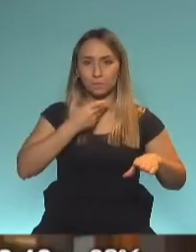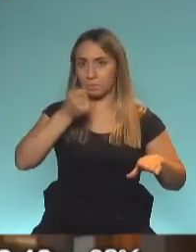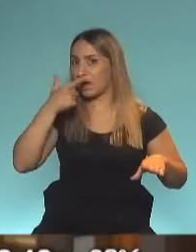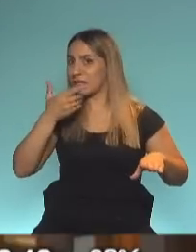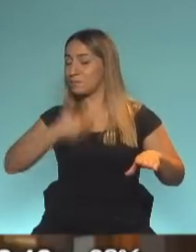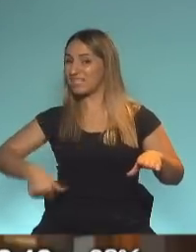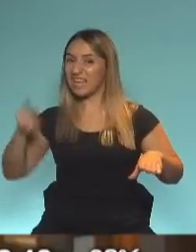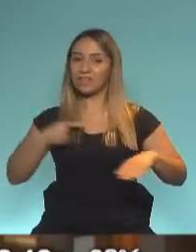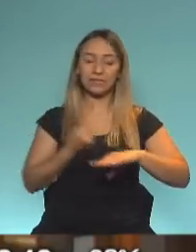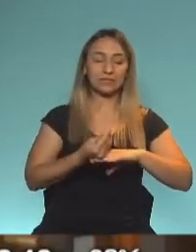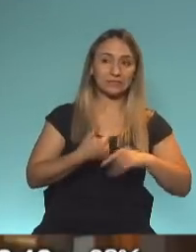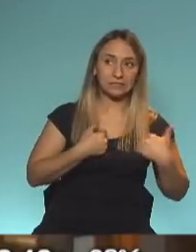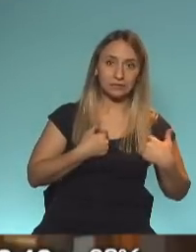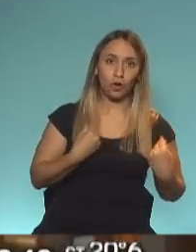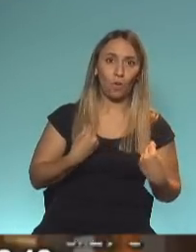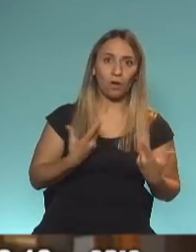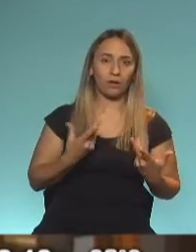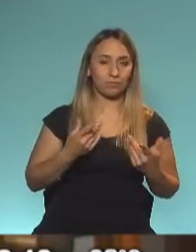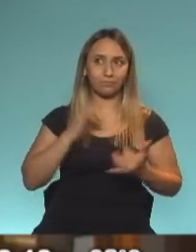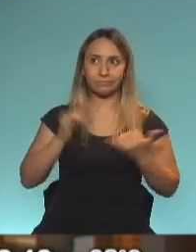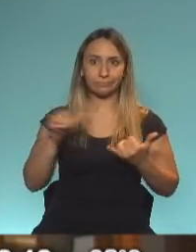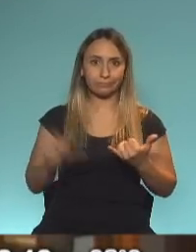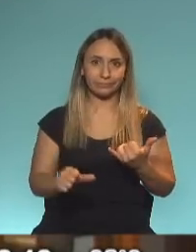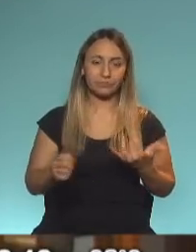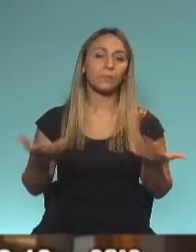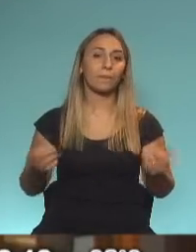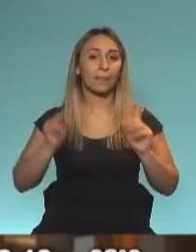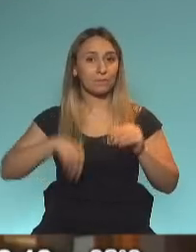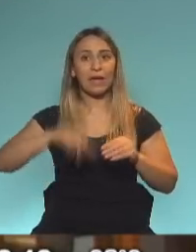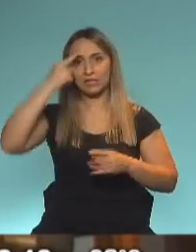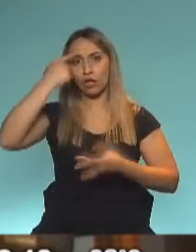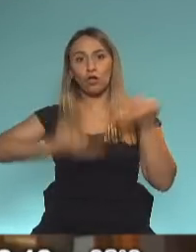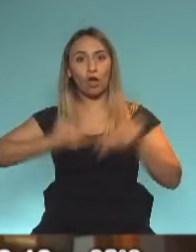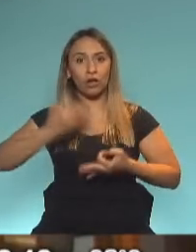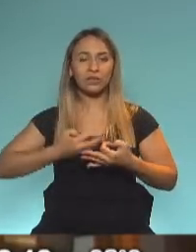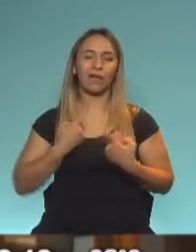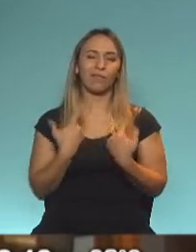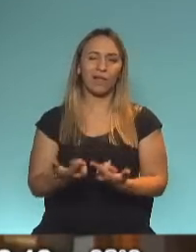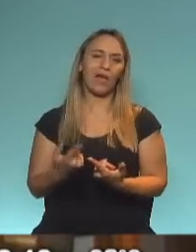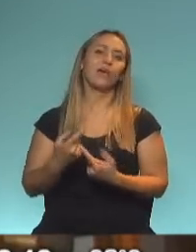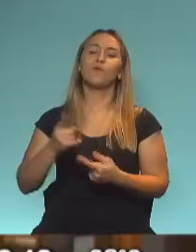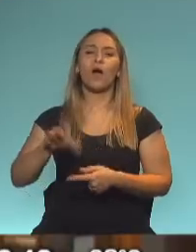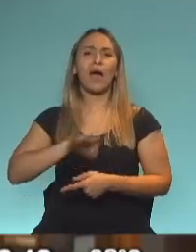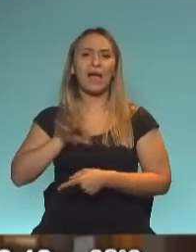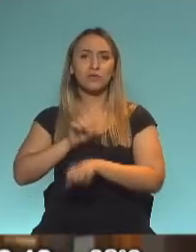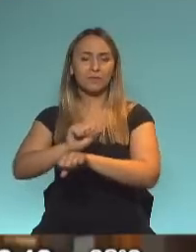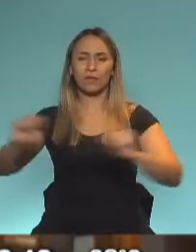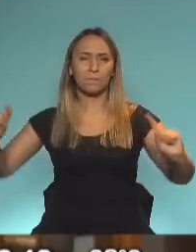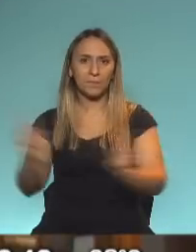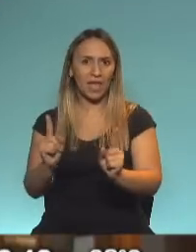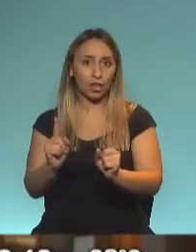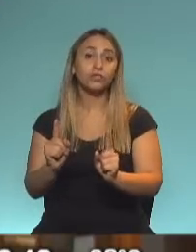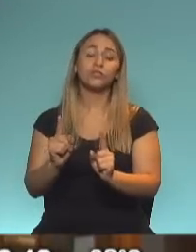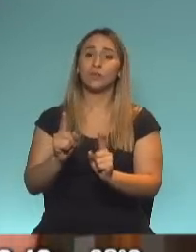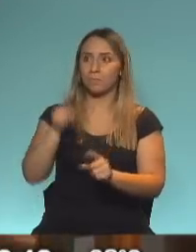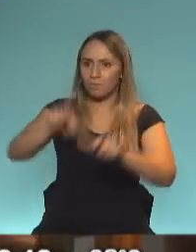en el Congreso de la Nación. Y ni que hablar de esta Corte que pretendió darle el 2x1 a los genocidas, ni que hablar de esta Corte que